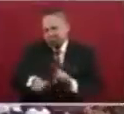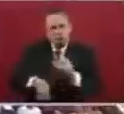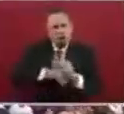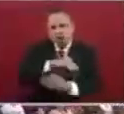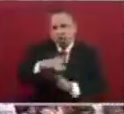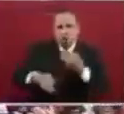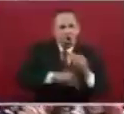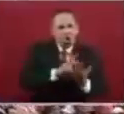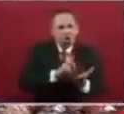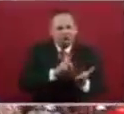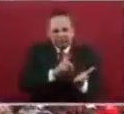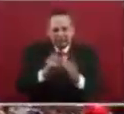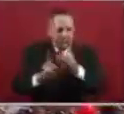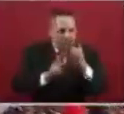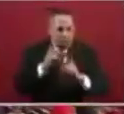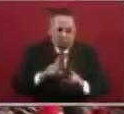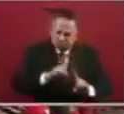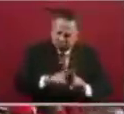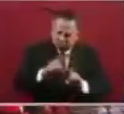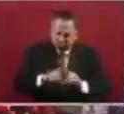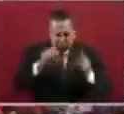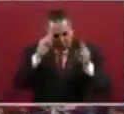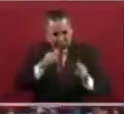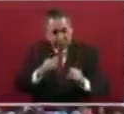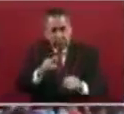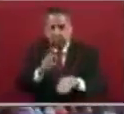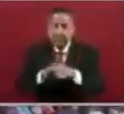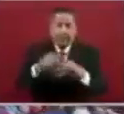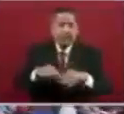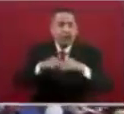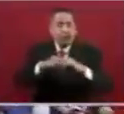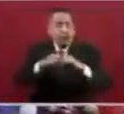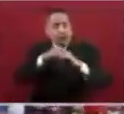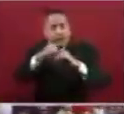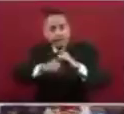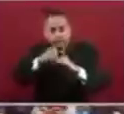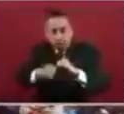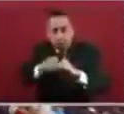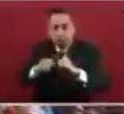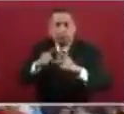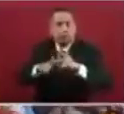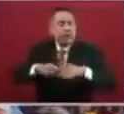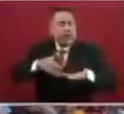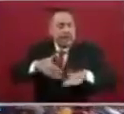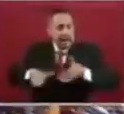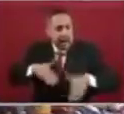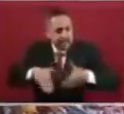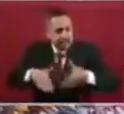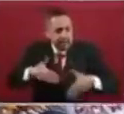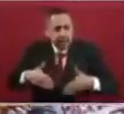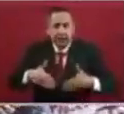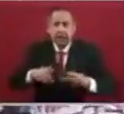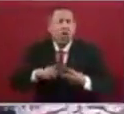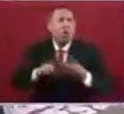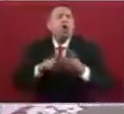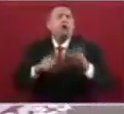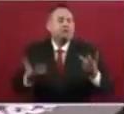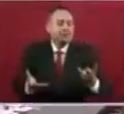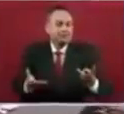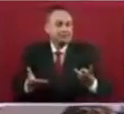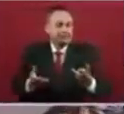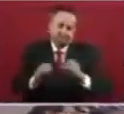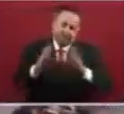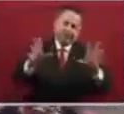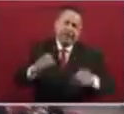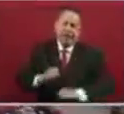deportes, con énfasis en el boxeo, la caminata y, ¿qué cree?, el